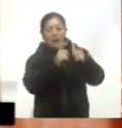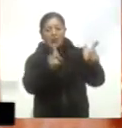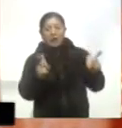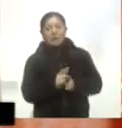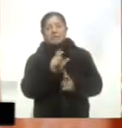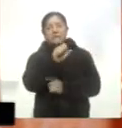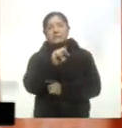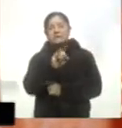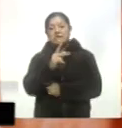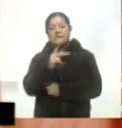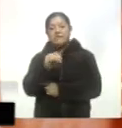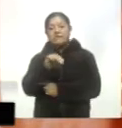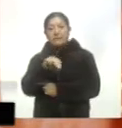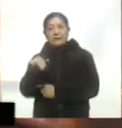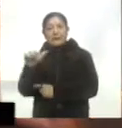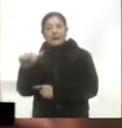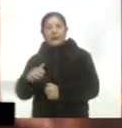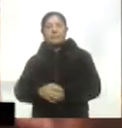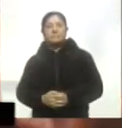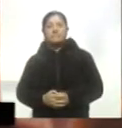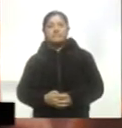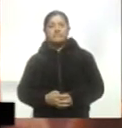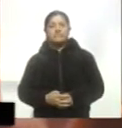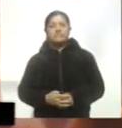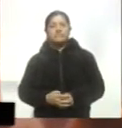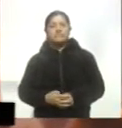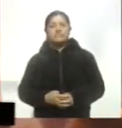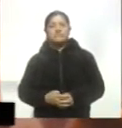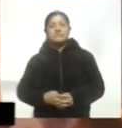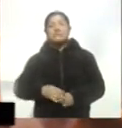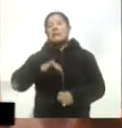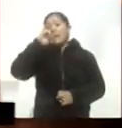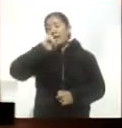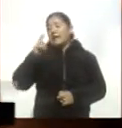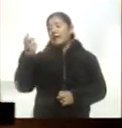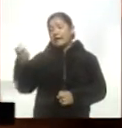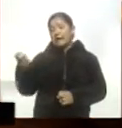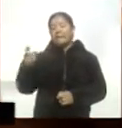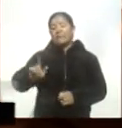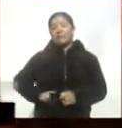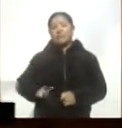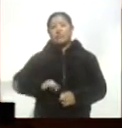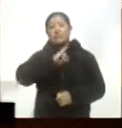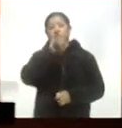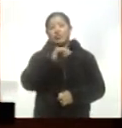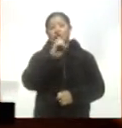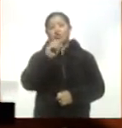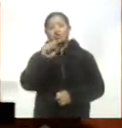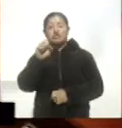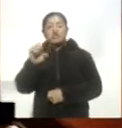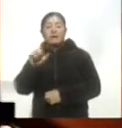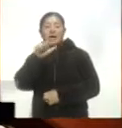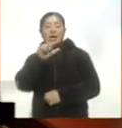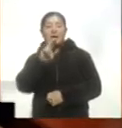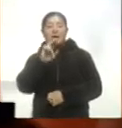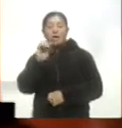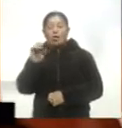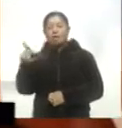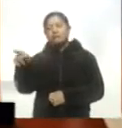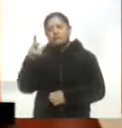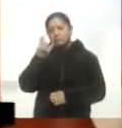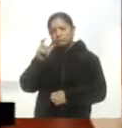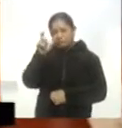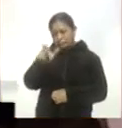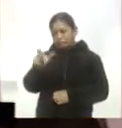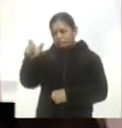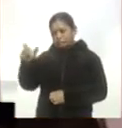de Niñas, Niños y Adolescentes de Tlaxcala. El secretario de Gobierno, José Aarón Pérez Carro, reconoció el compromiso e interés de